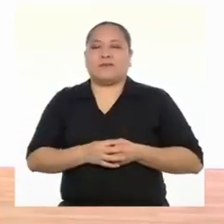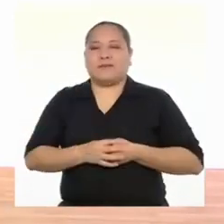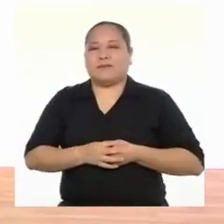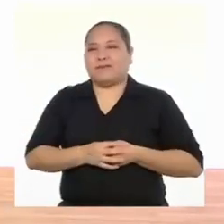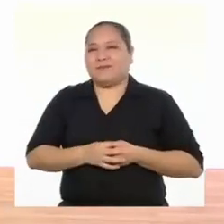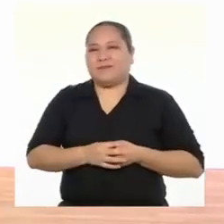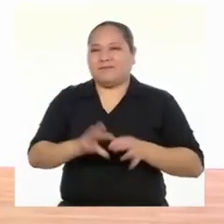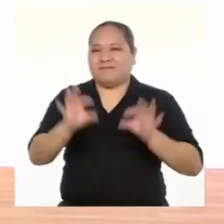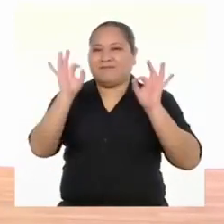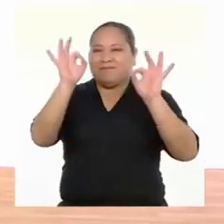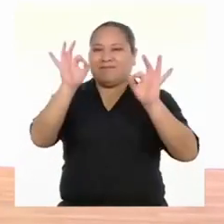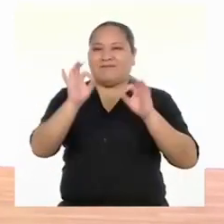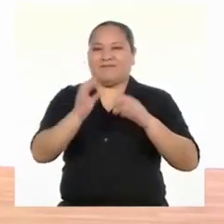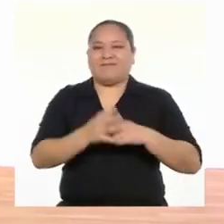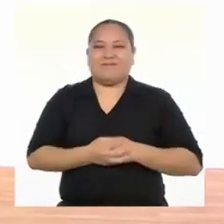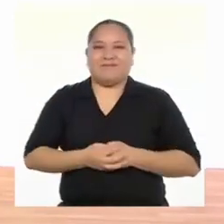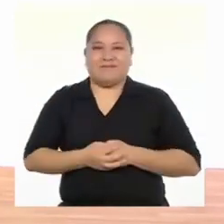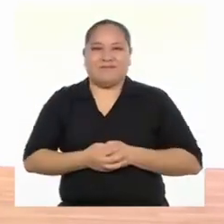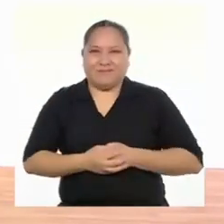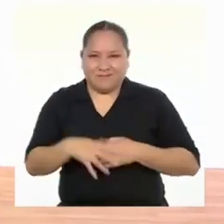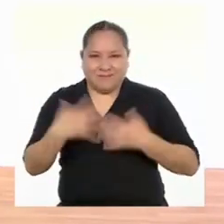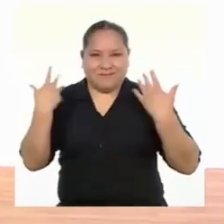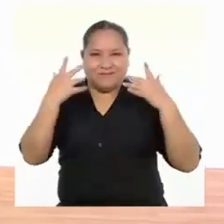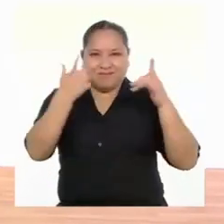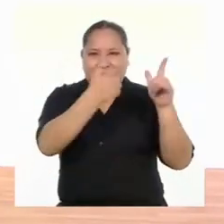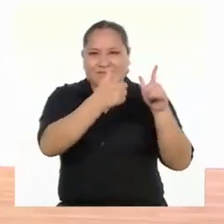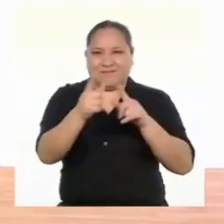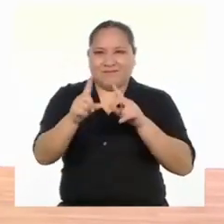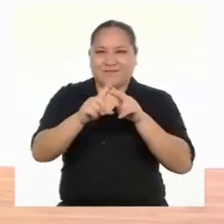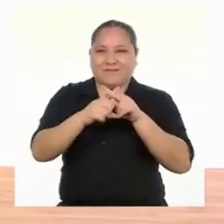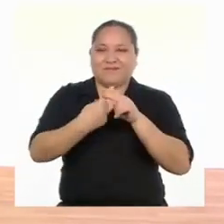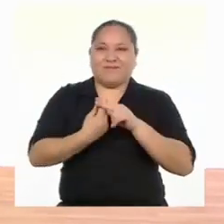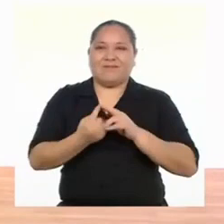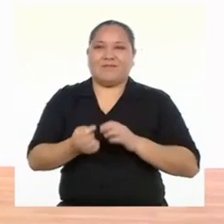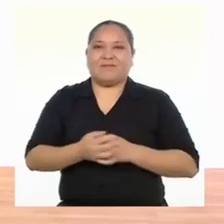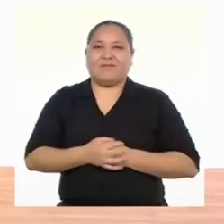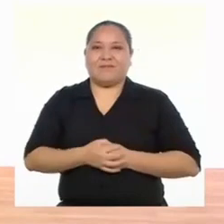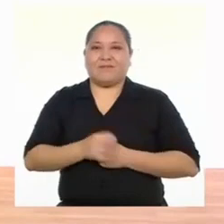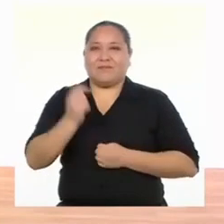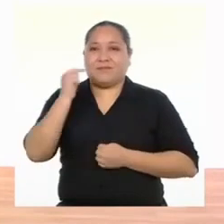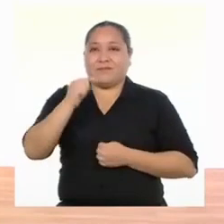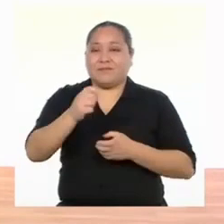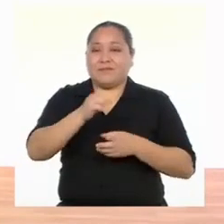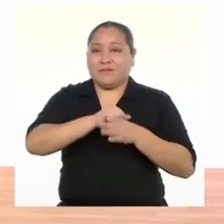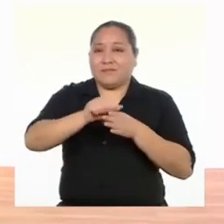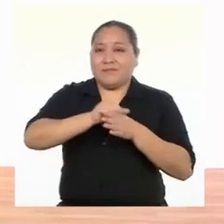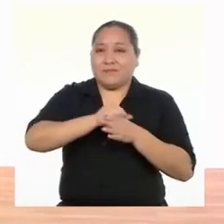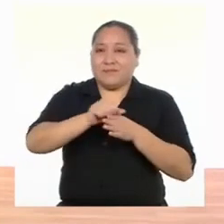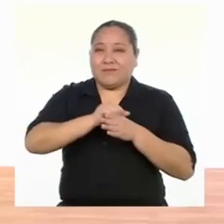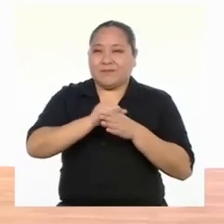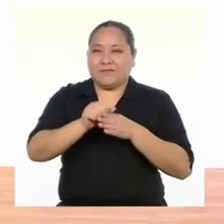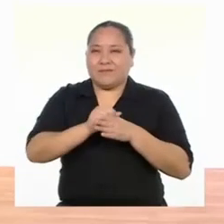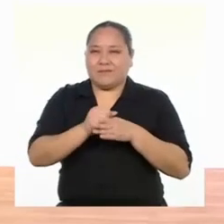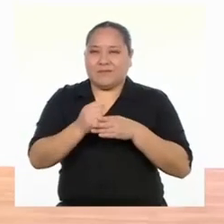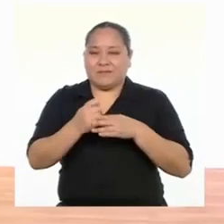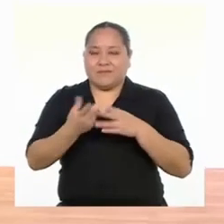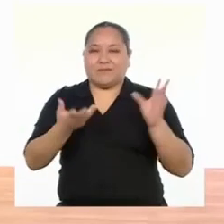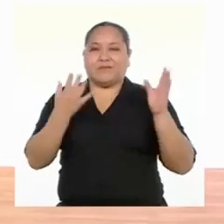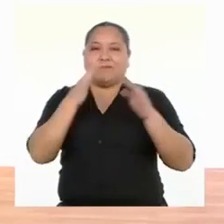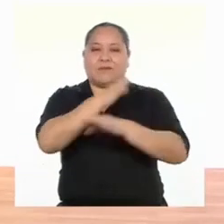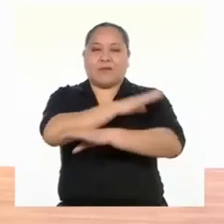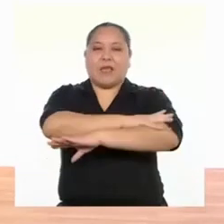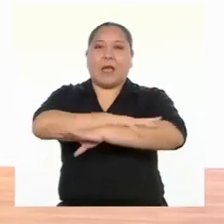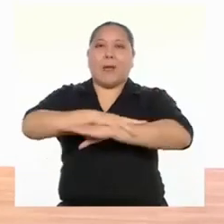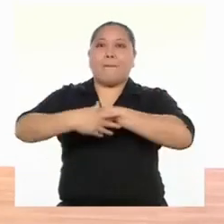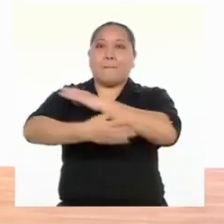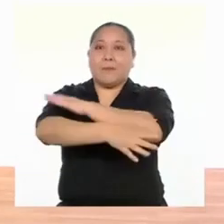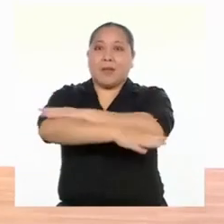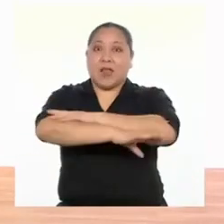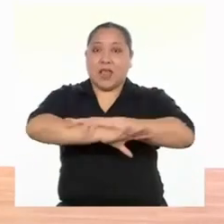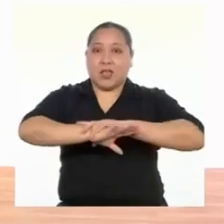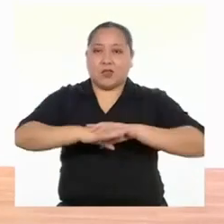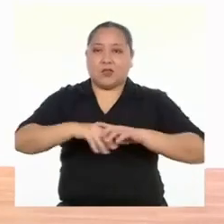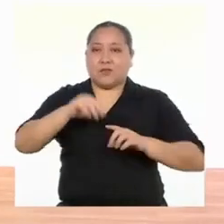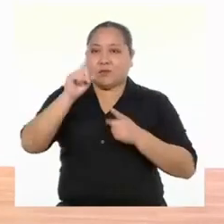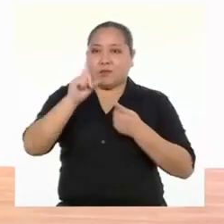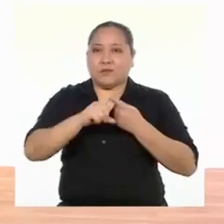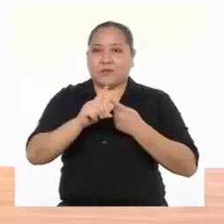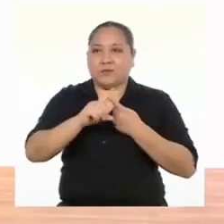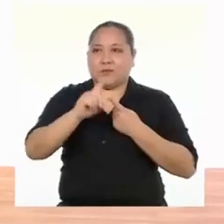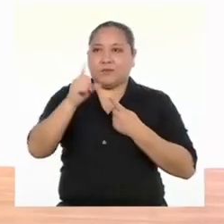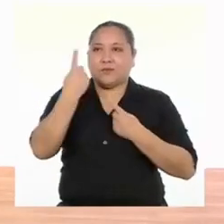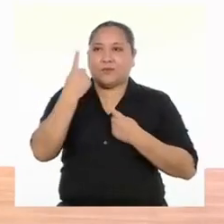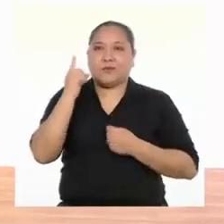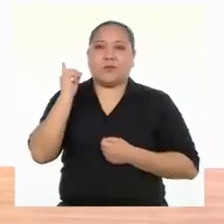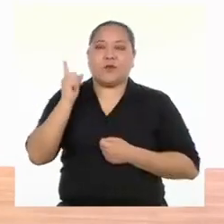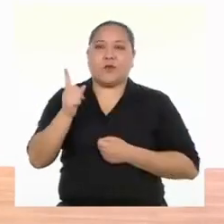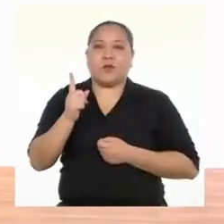1, 2, 3, 4. ¡Perfecto! Estamos listos para comenzar. Esta rutina es de coordinación de brazos. Primero,